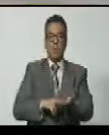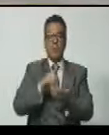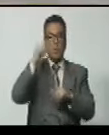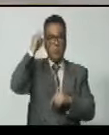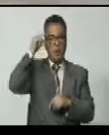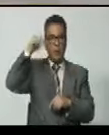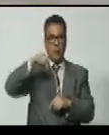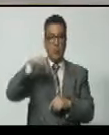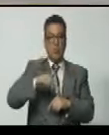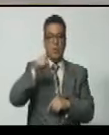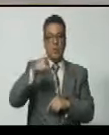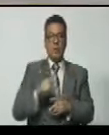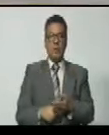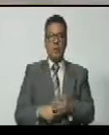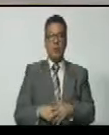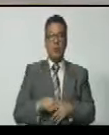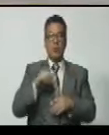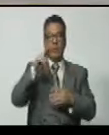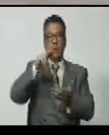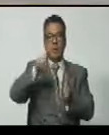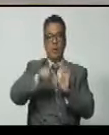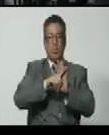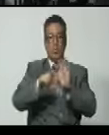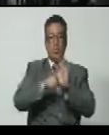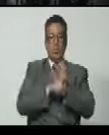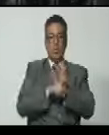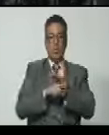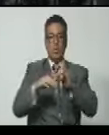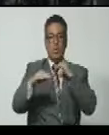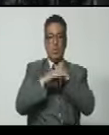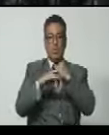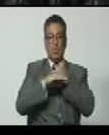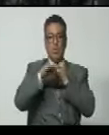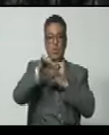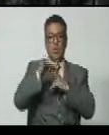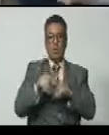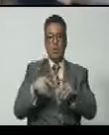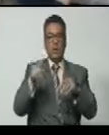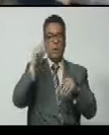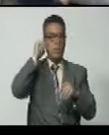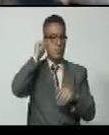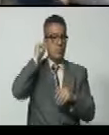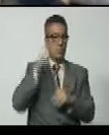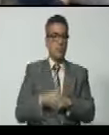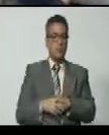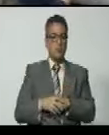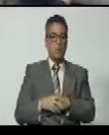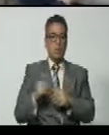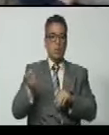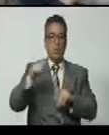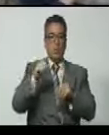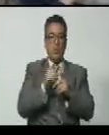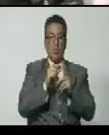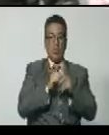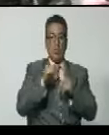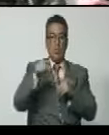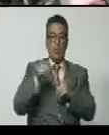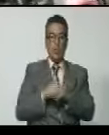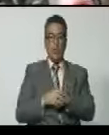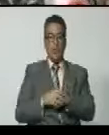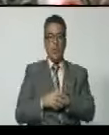día de hoy, en primera discusión, la ley por la igualdad de las mujeres. Nadie más anotaron el derecho de